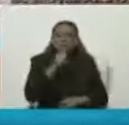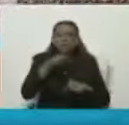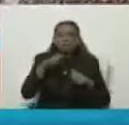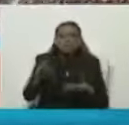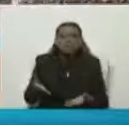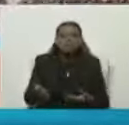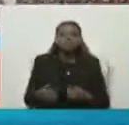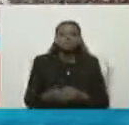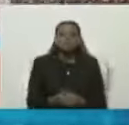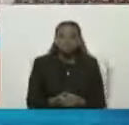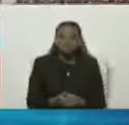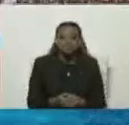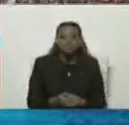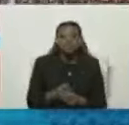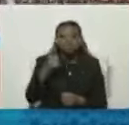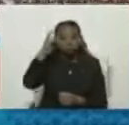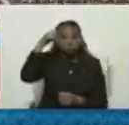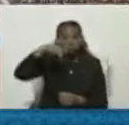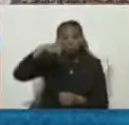Hoy